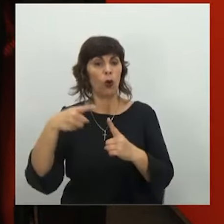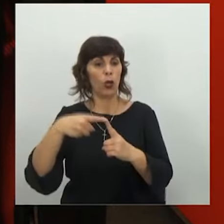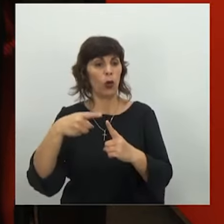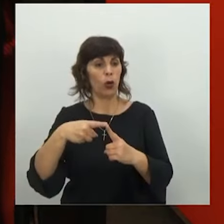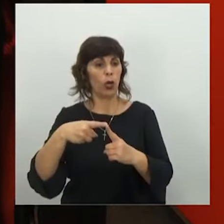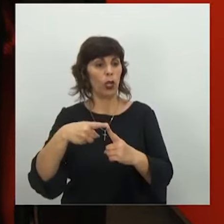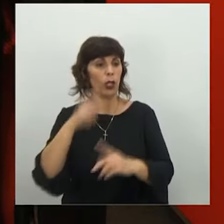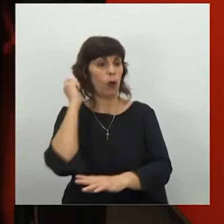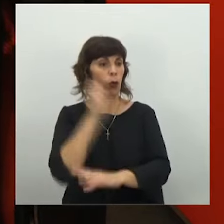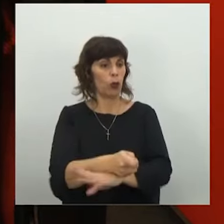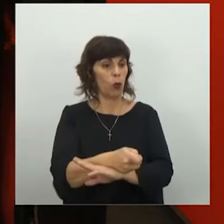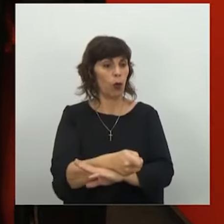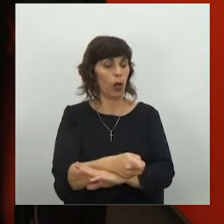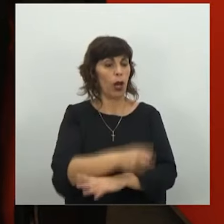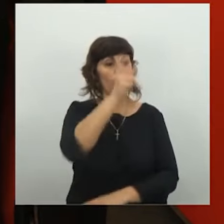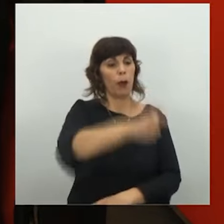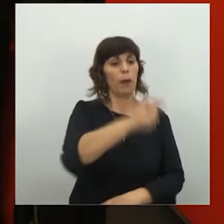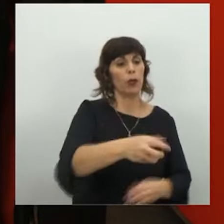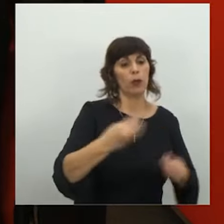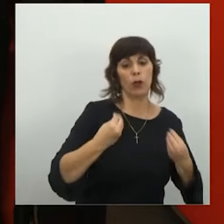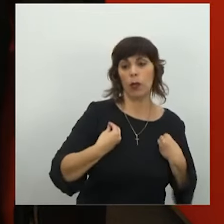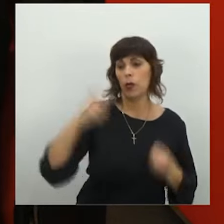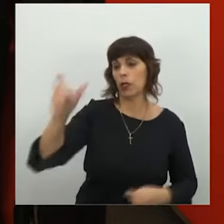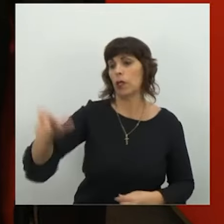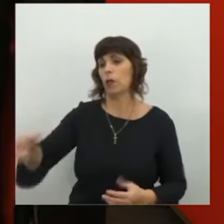cuando Jesucristo se puso de pie,